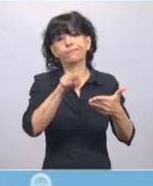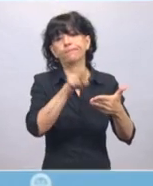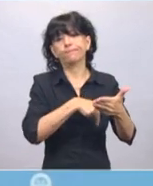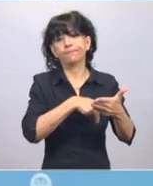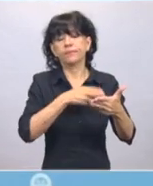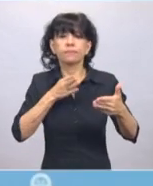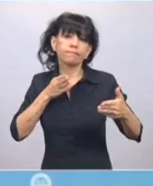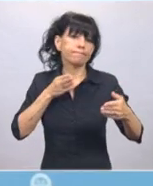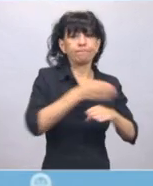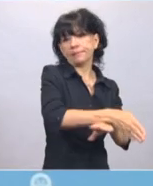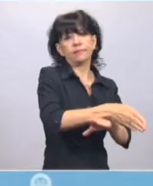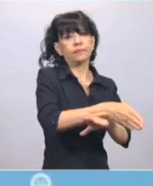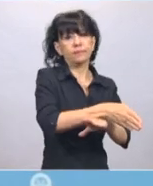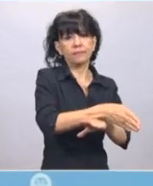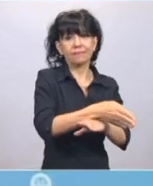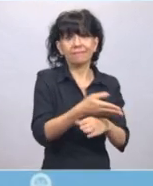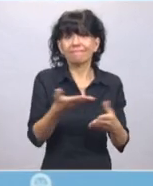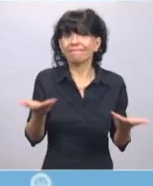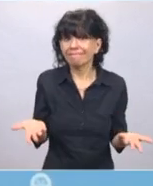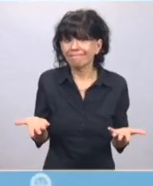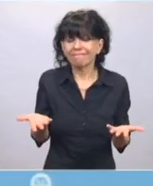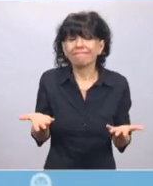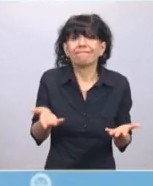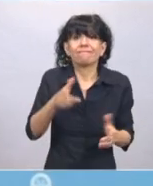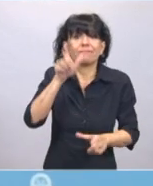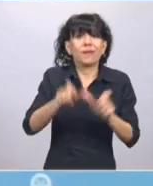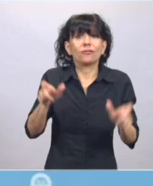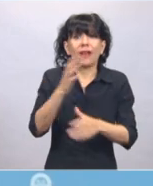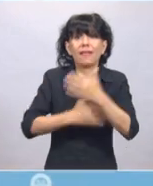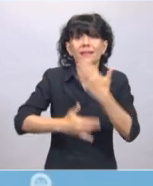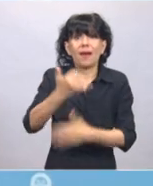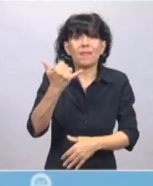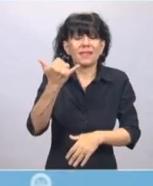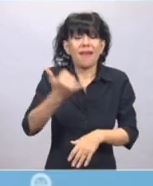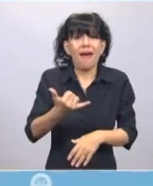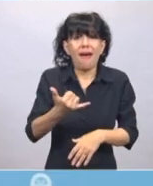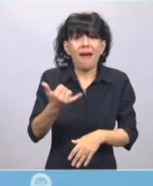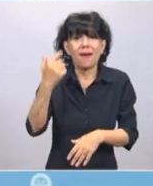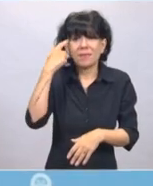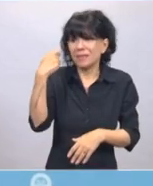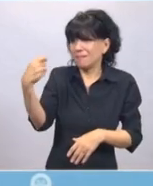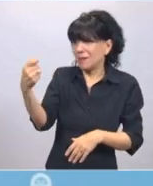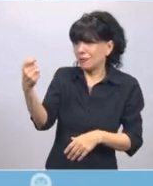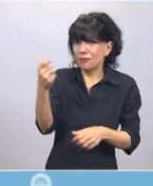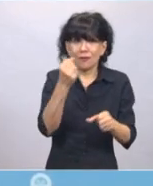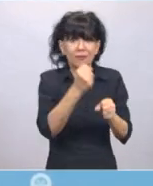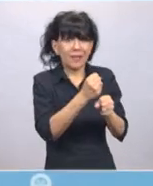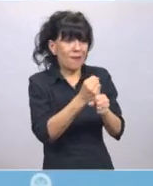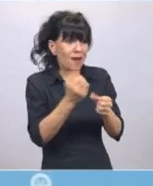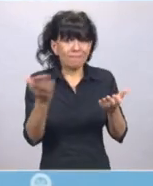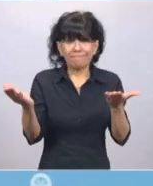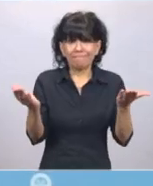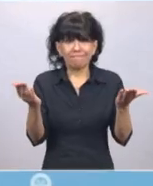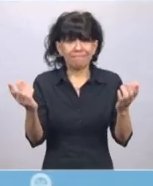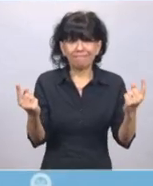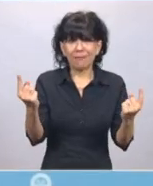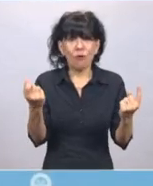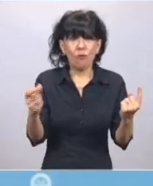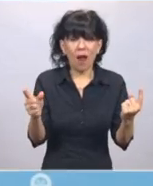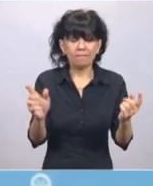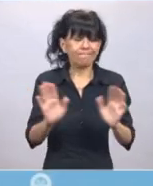manera representa para las personas con discapacidad el límite entre la pensión y el trabajo por eso desde